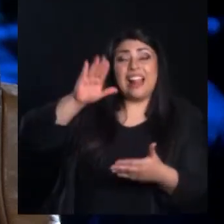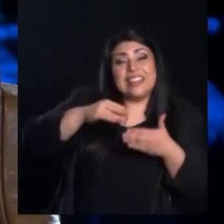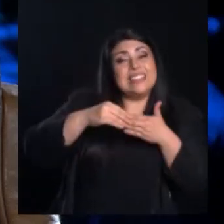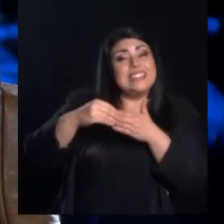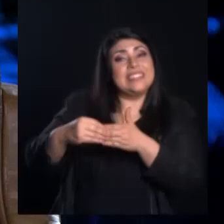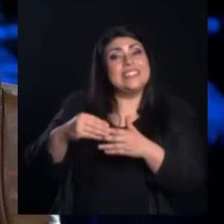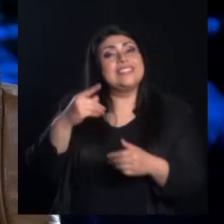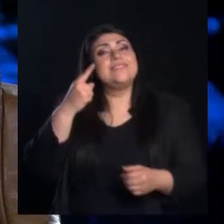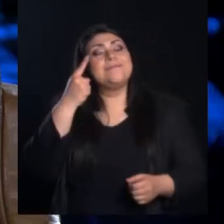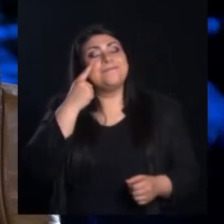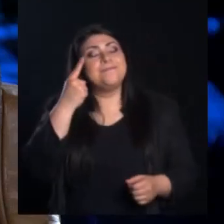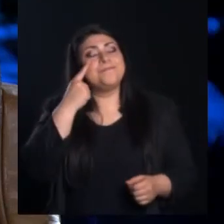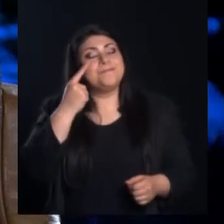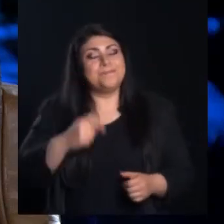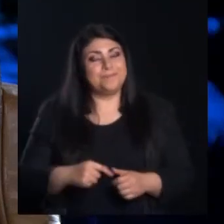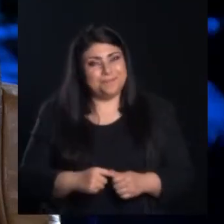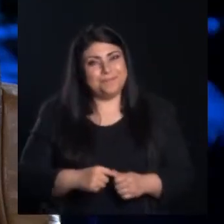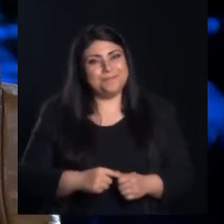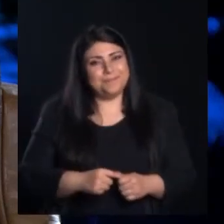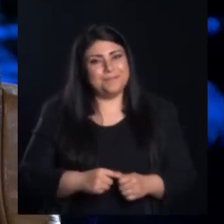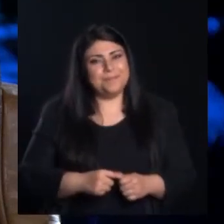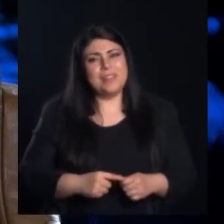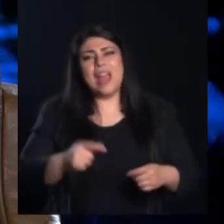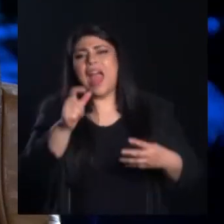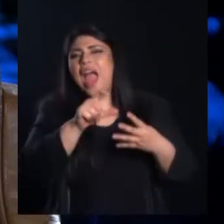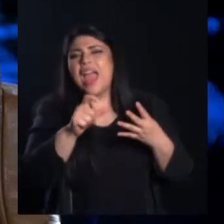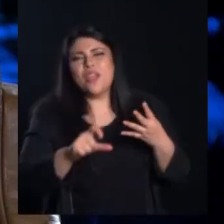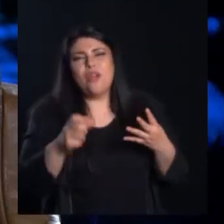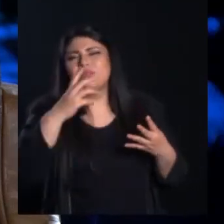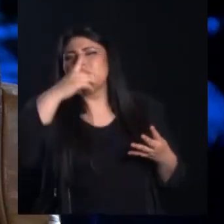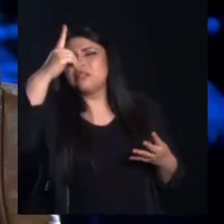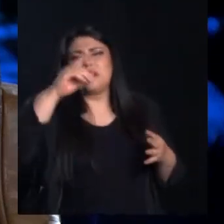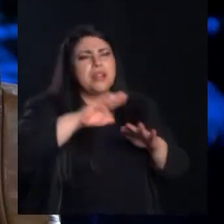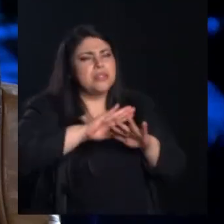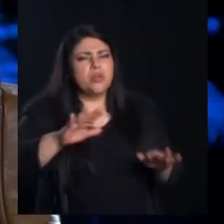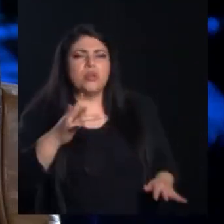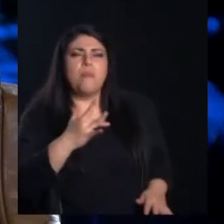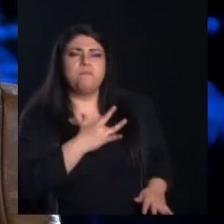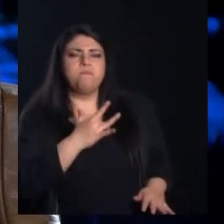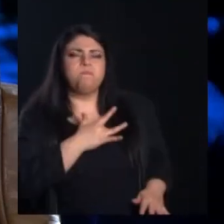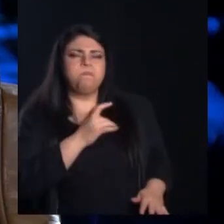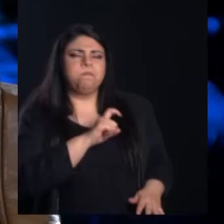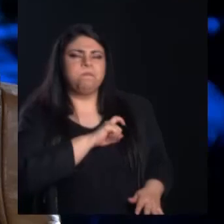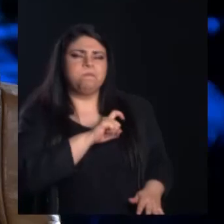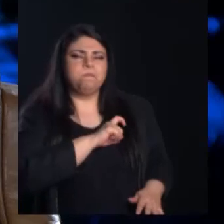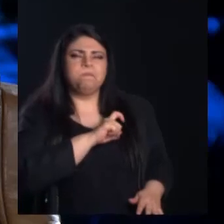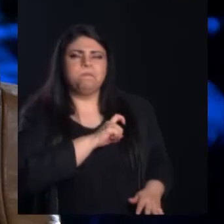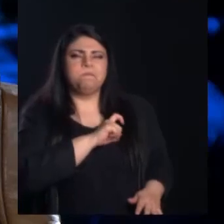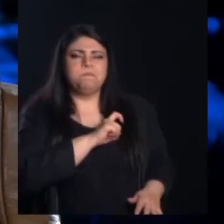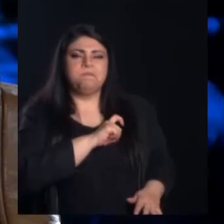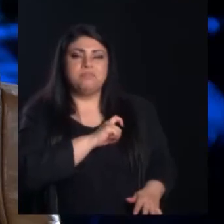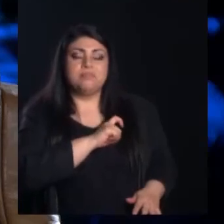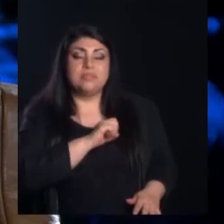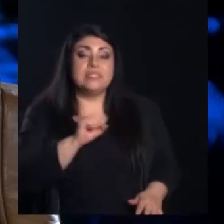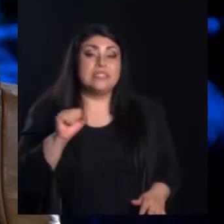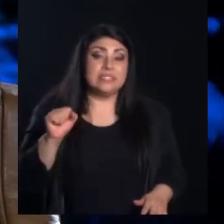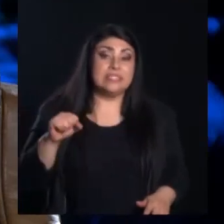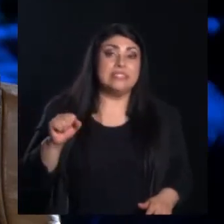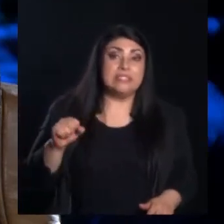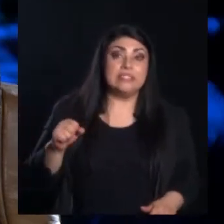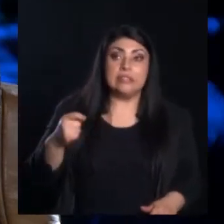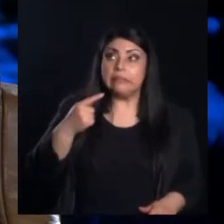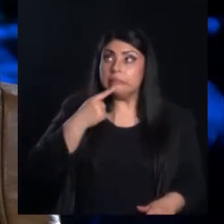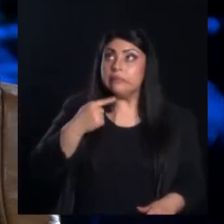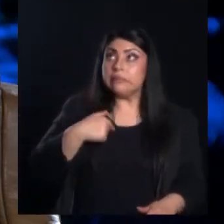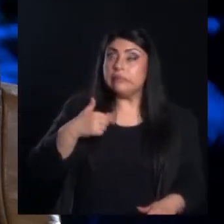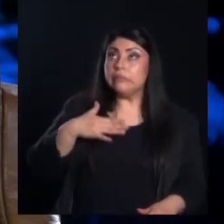asignaciones que ya se ha puesto en tu vida hay cosas que él ha hablado a tu corazón estoy seguro que no nos estás viendo casi toda mía me dijeron